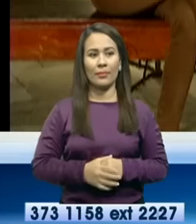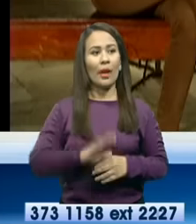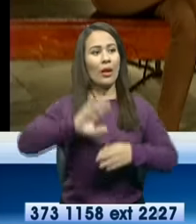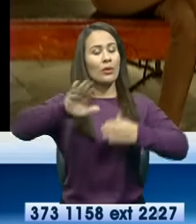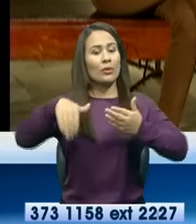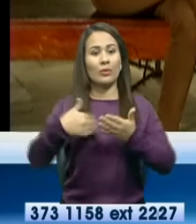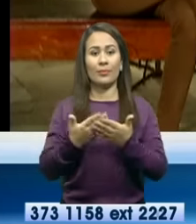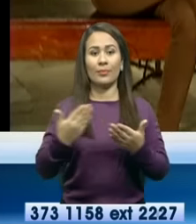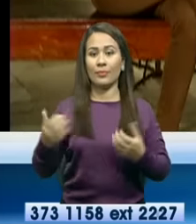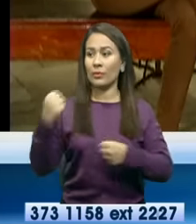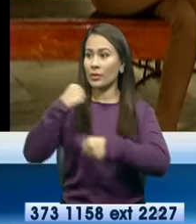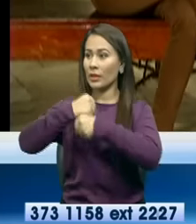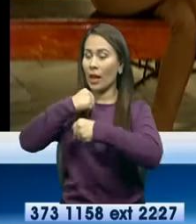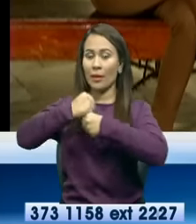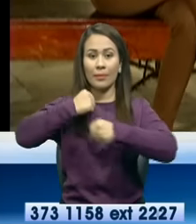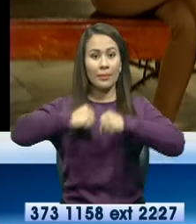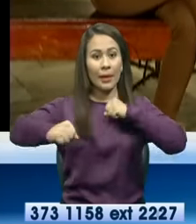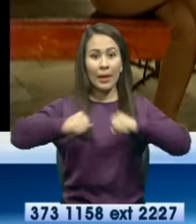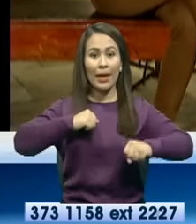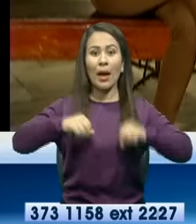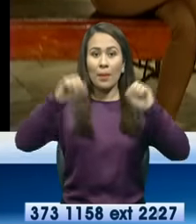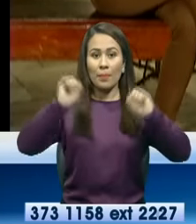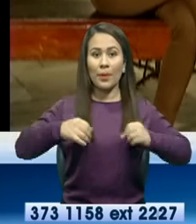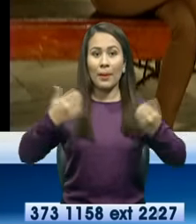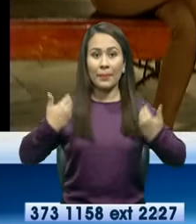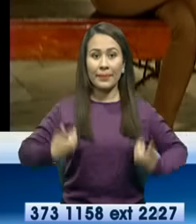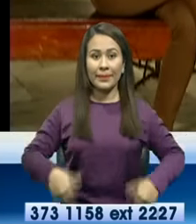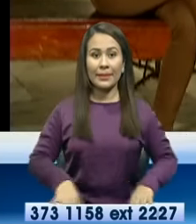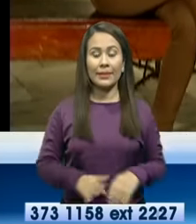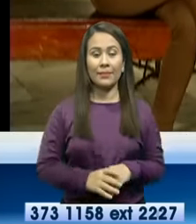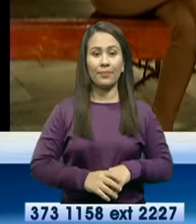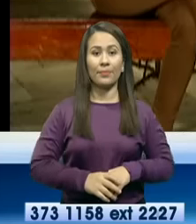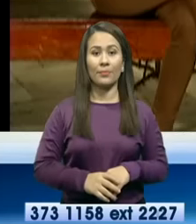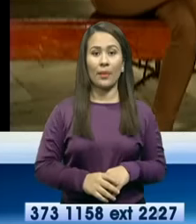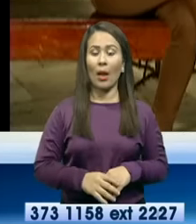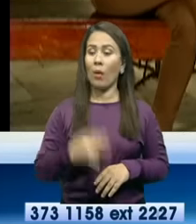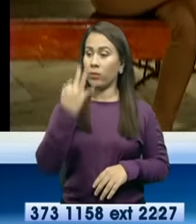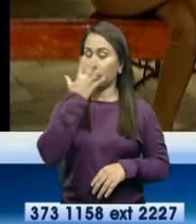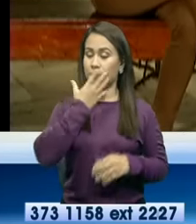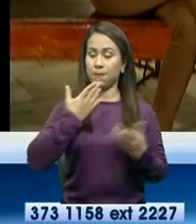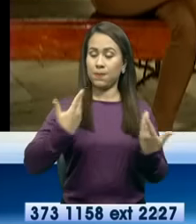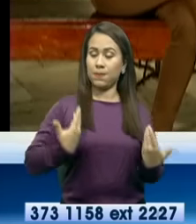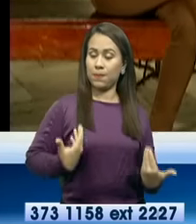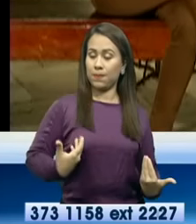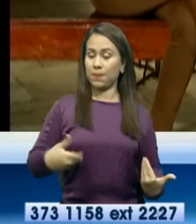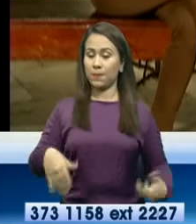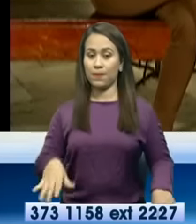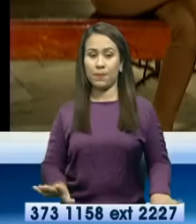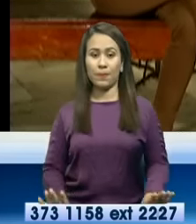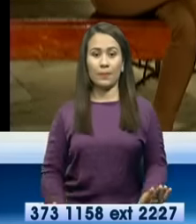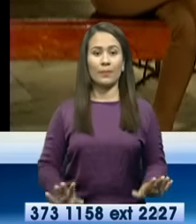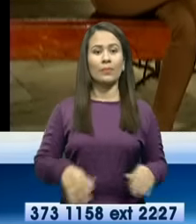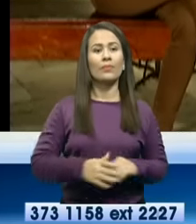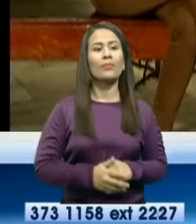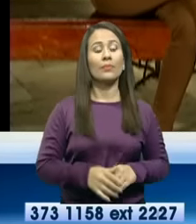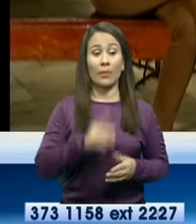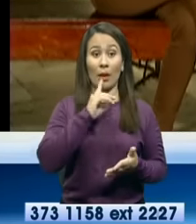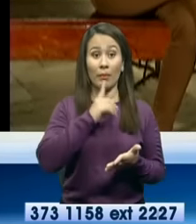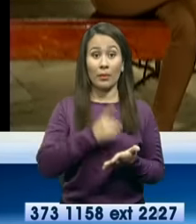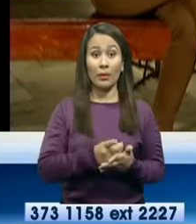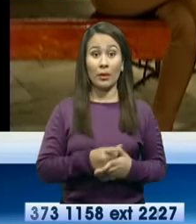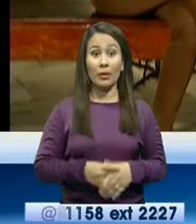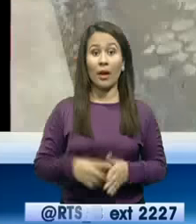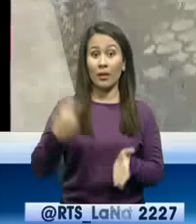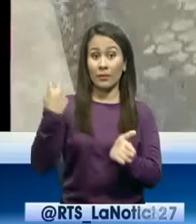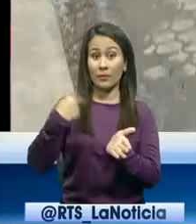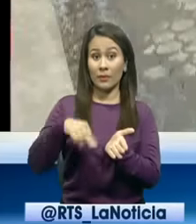todos trabajan incluso para poder vestirse con la elegancia del caso, ¿no? Y de hecho, en